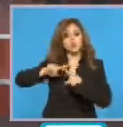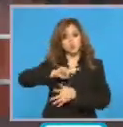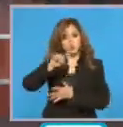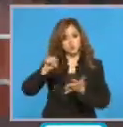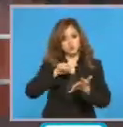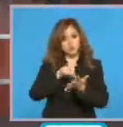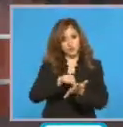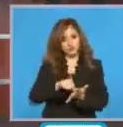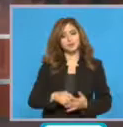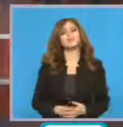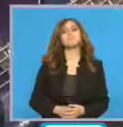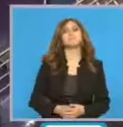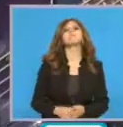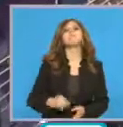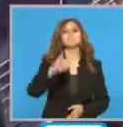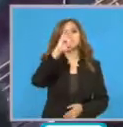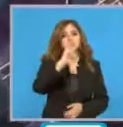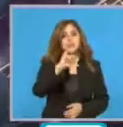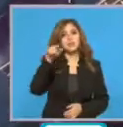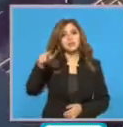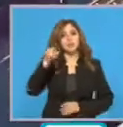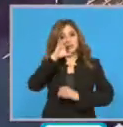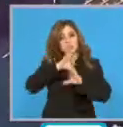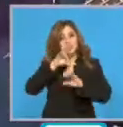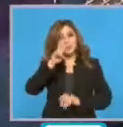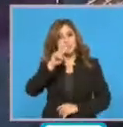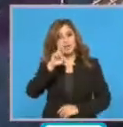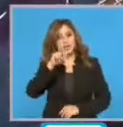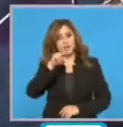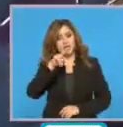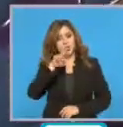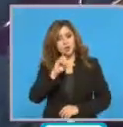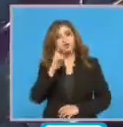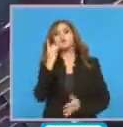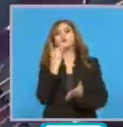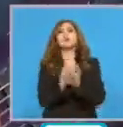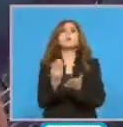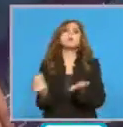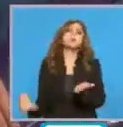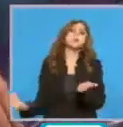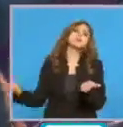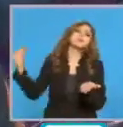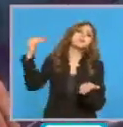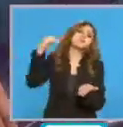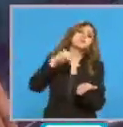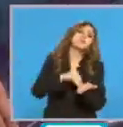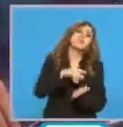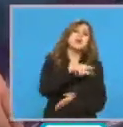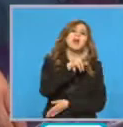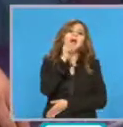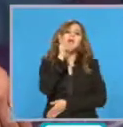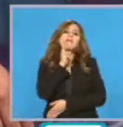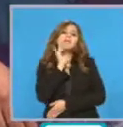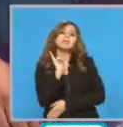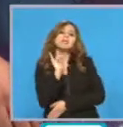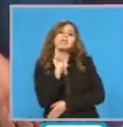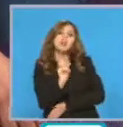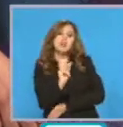una anécdota. El tema de Veneno era el complemento del disco. Era la parte B, porque en ese